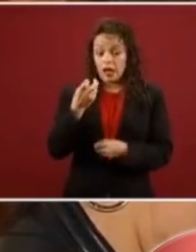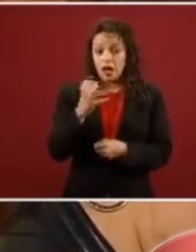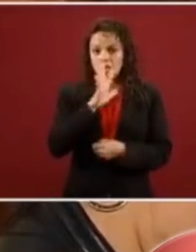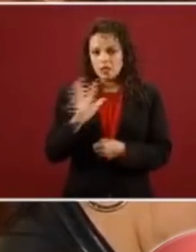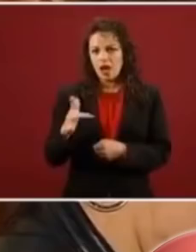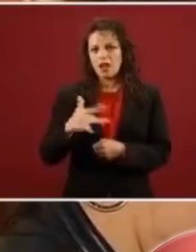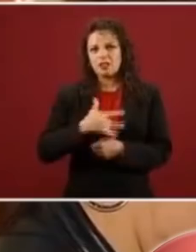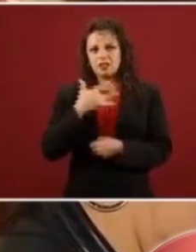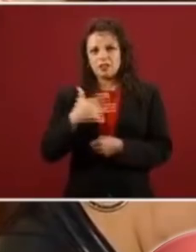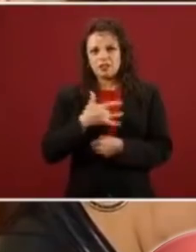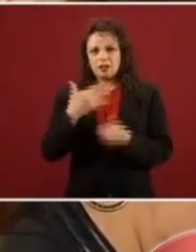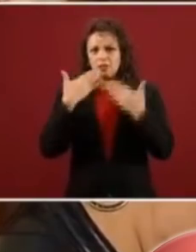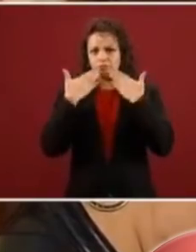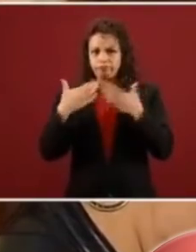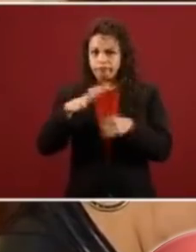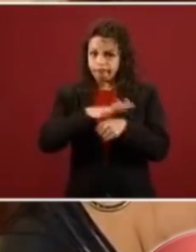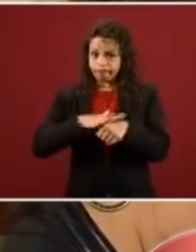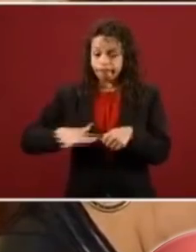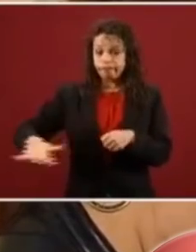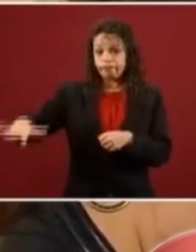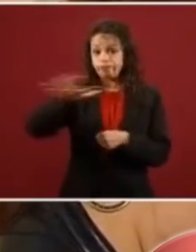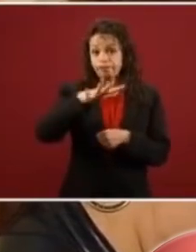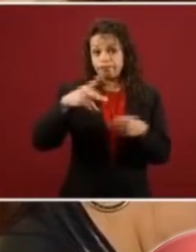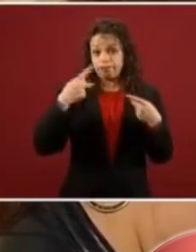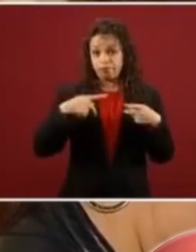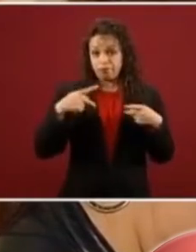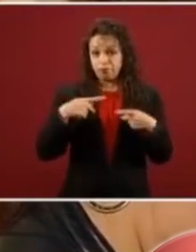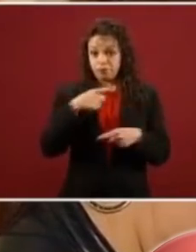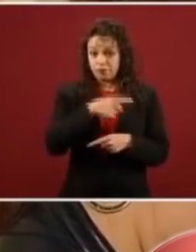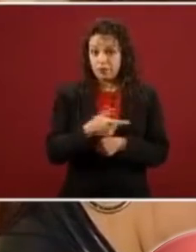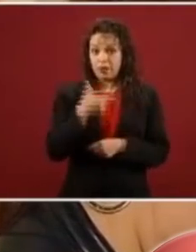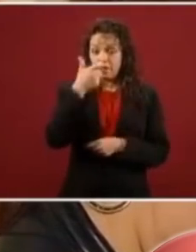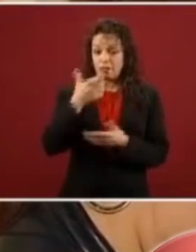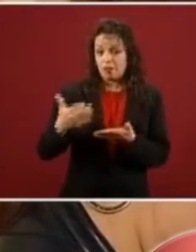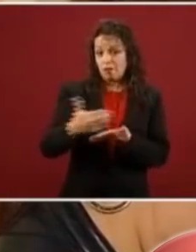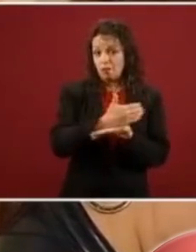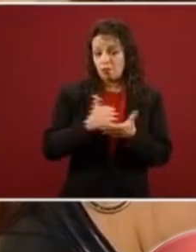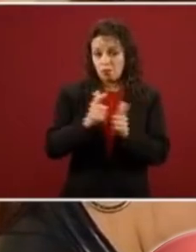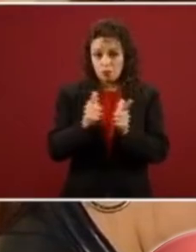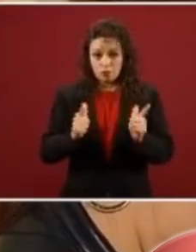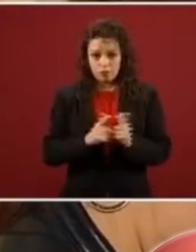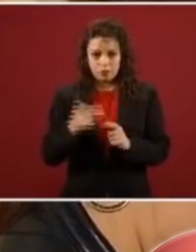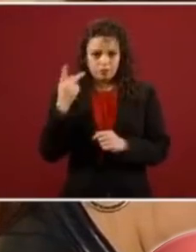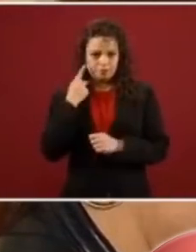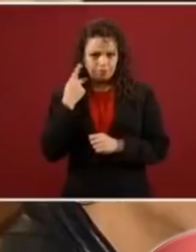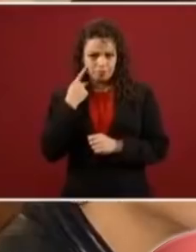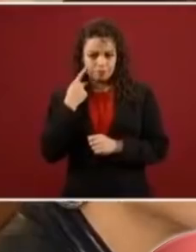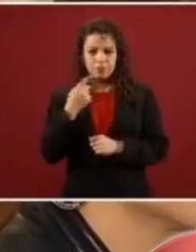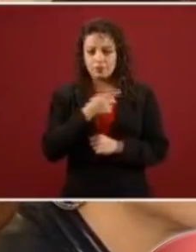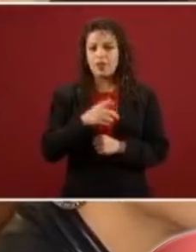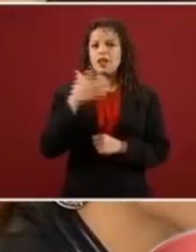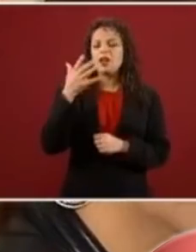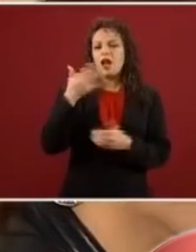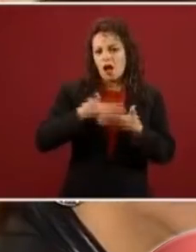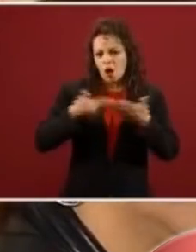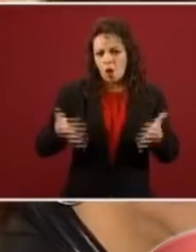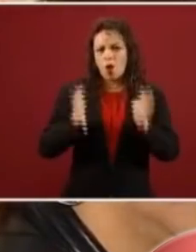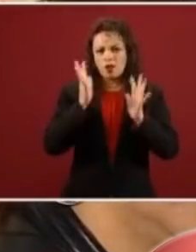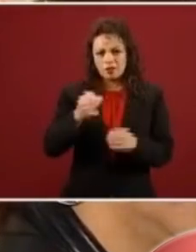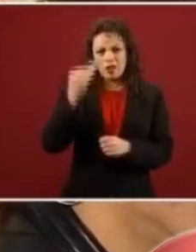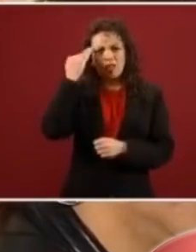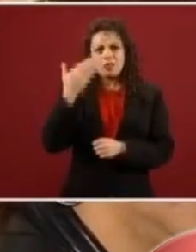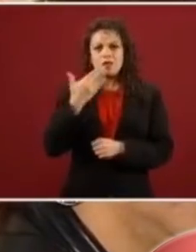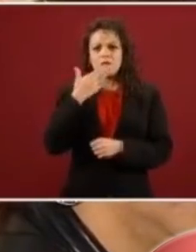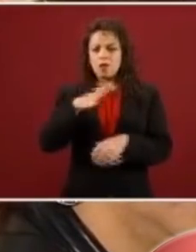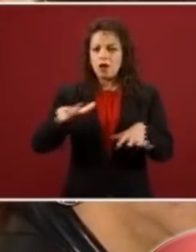los ciudadanos de los montos que reciben los partidos políticos. ¿No es tiempo de que haya una reforma